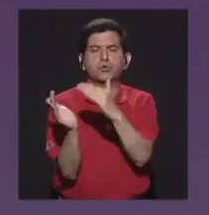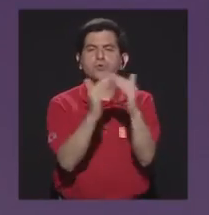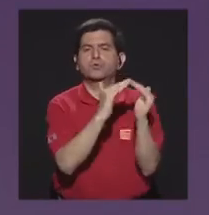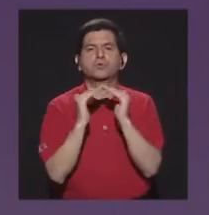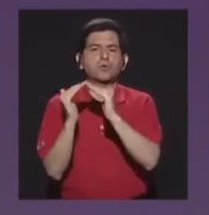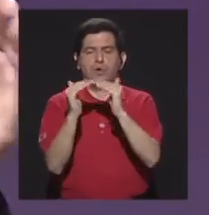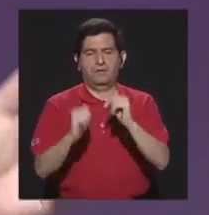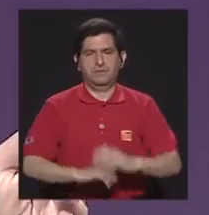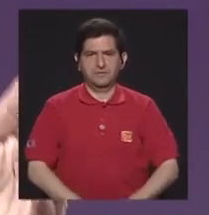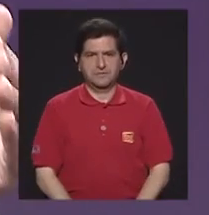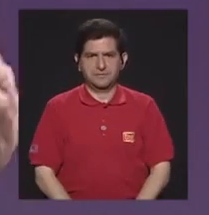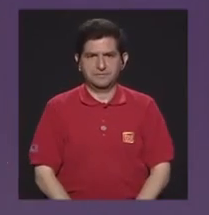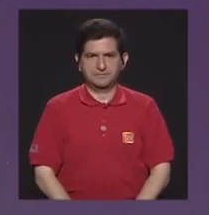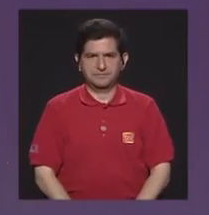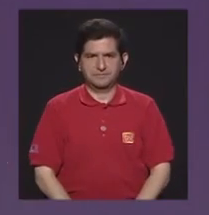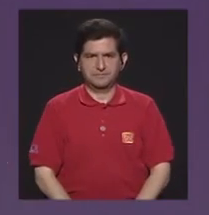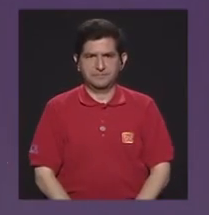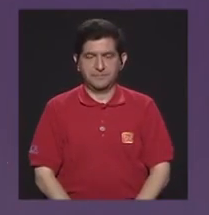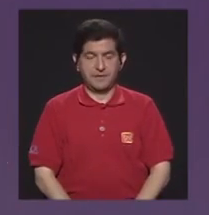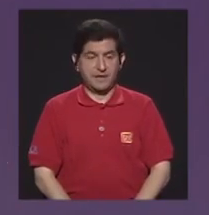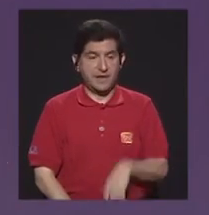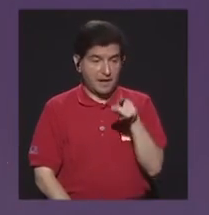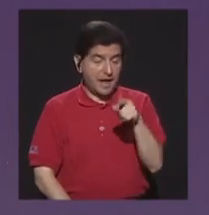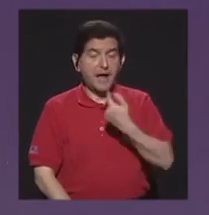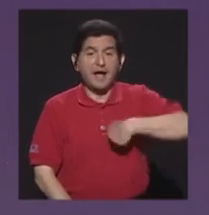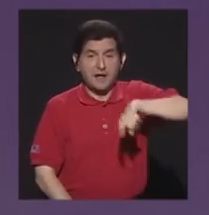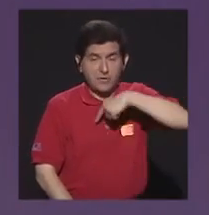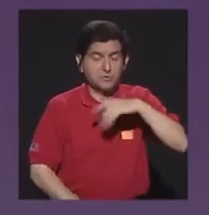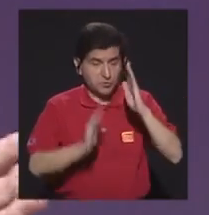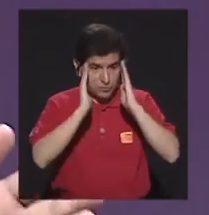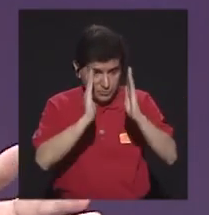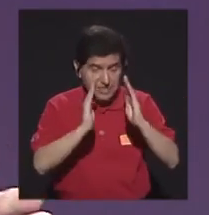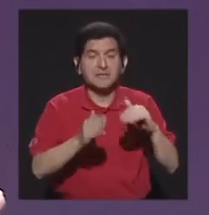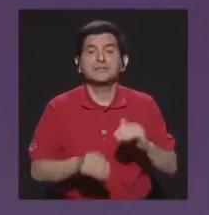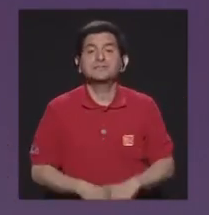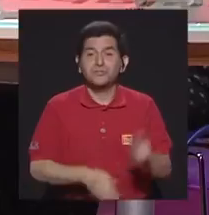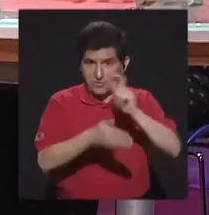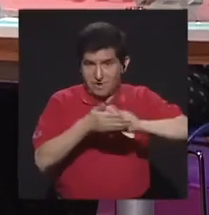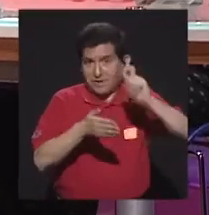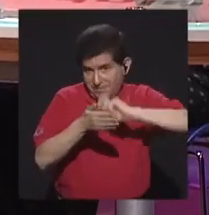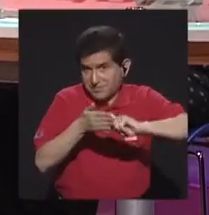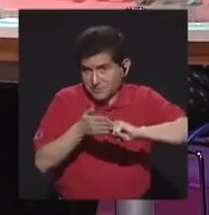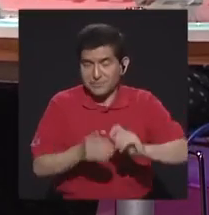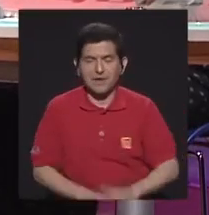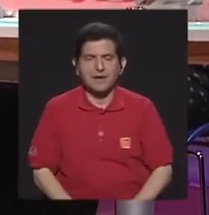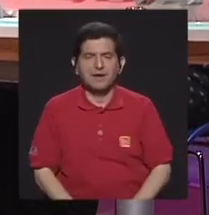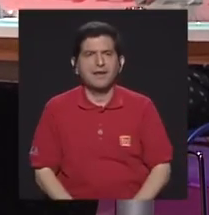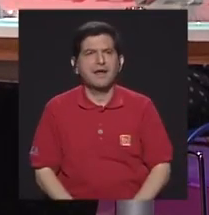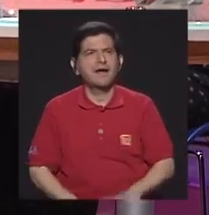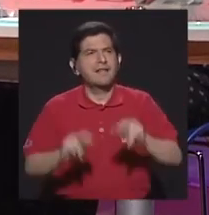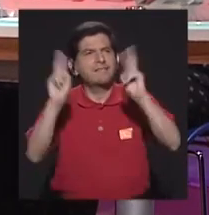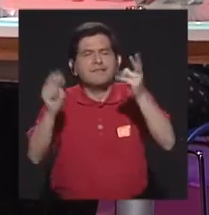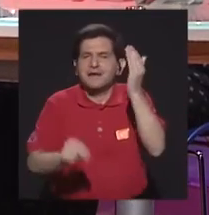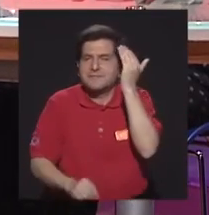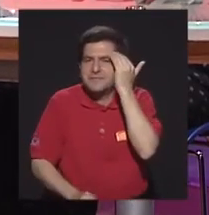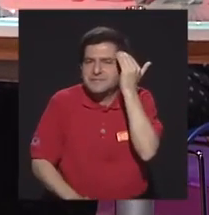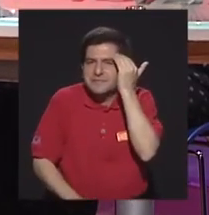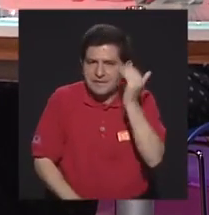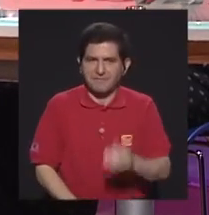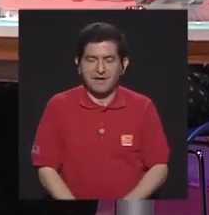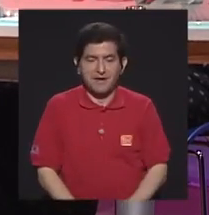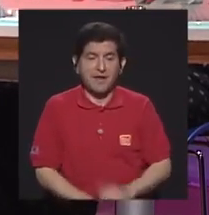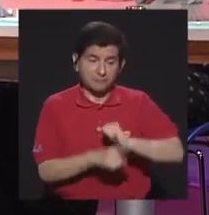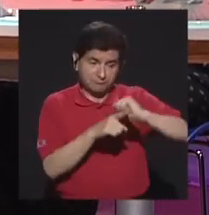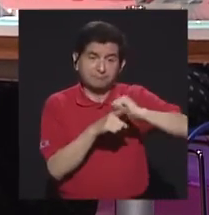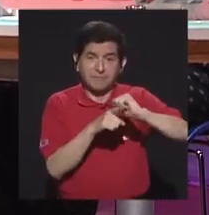poblaciones, ¿verdad? Que somos la que atendemos dentro de la escuela. En el tema del saber, pasa por estar